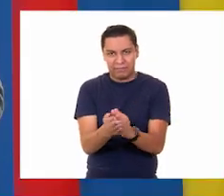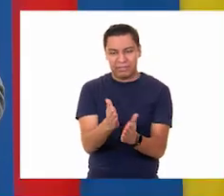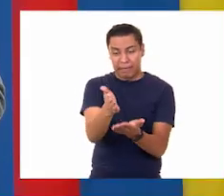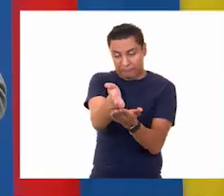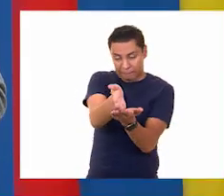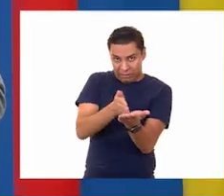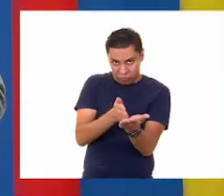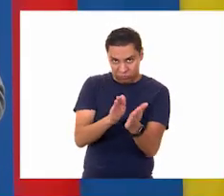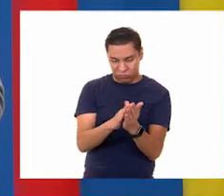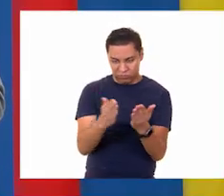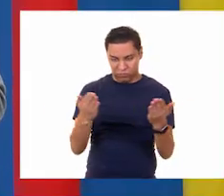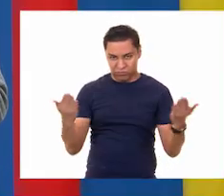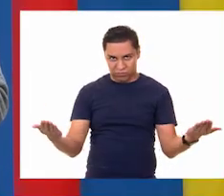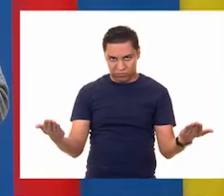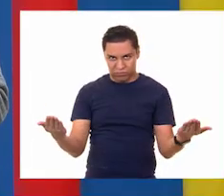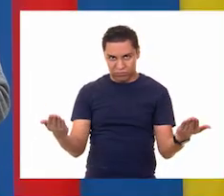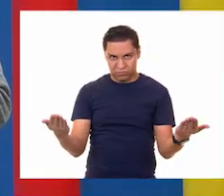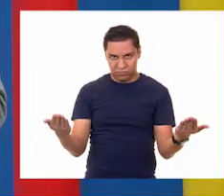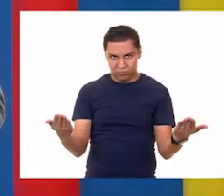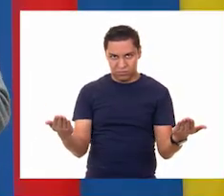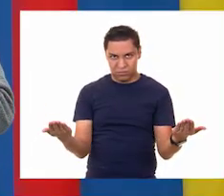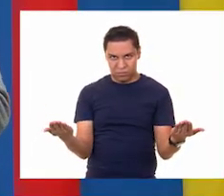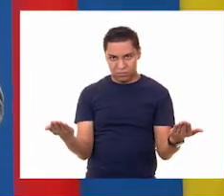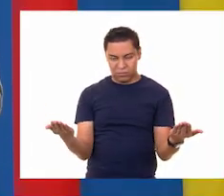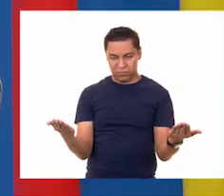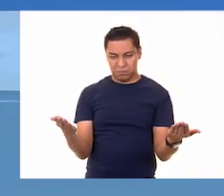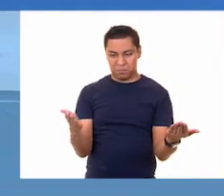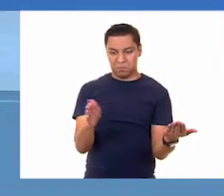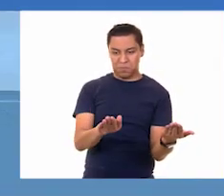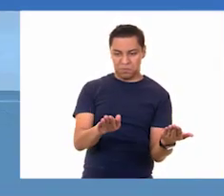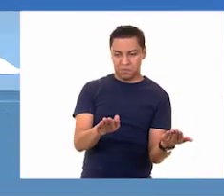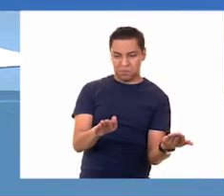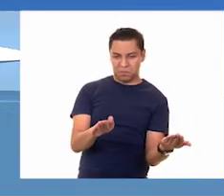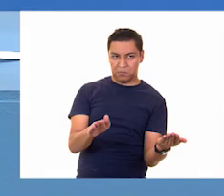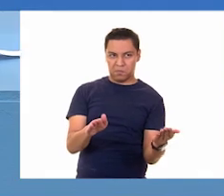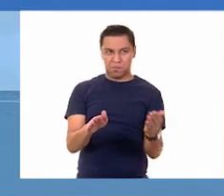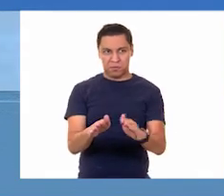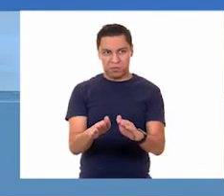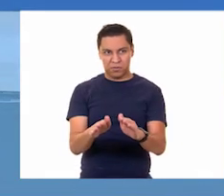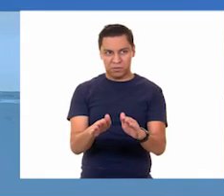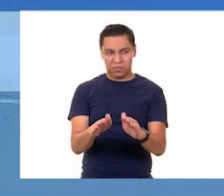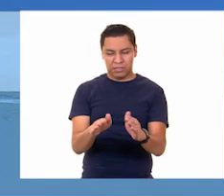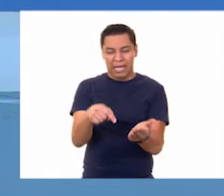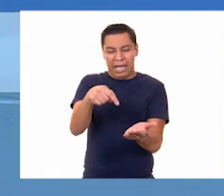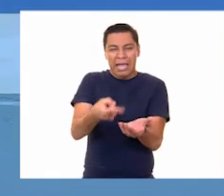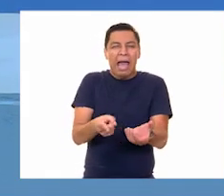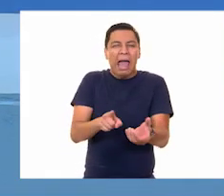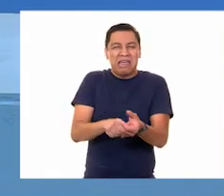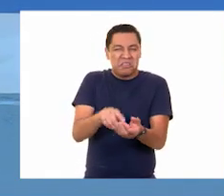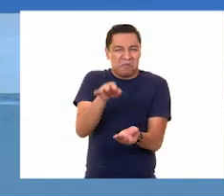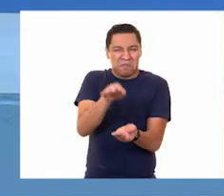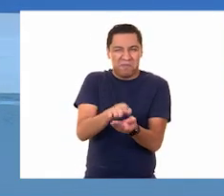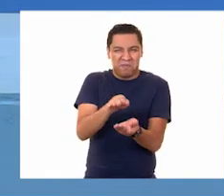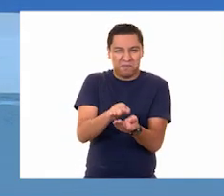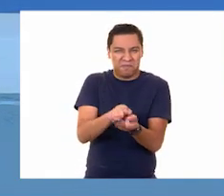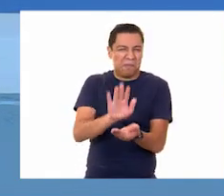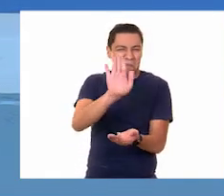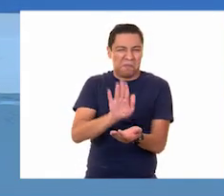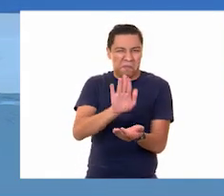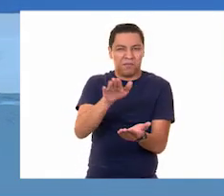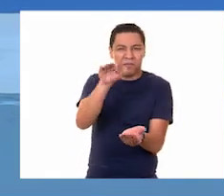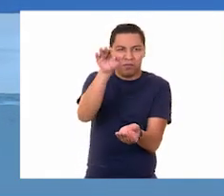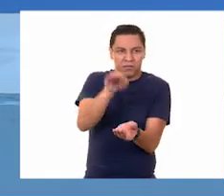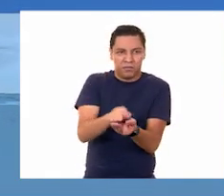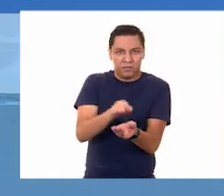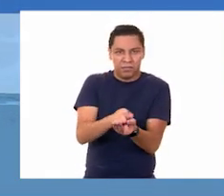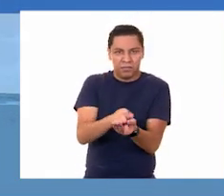de la página, esa parte, eso sería nuestro tamal, exactamente, lo de en medio sería nuestro tamal. Este es nuestro tamal. Exacto. Y luego